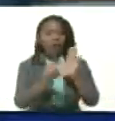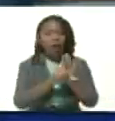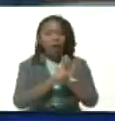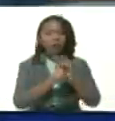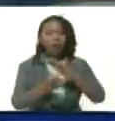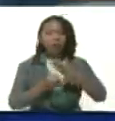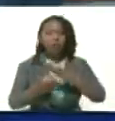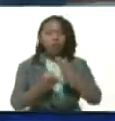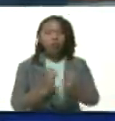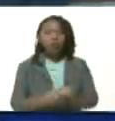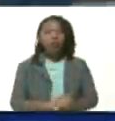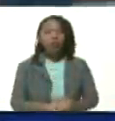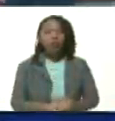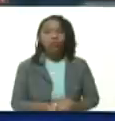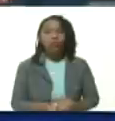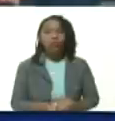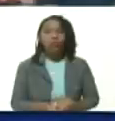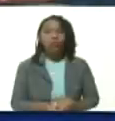institucional.